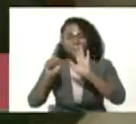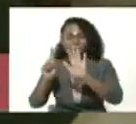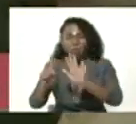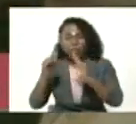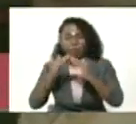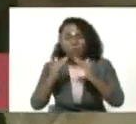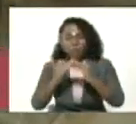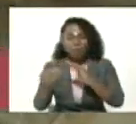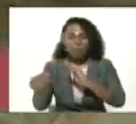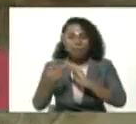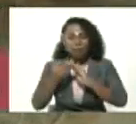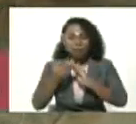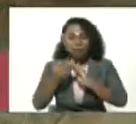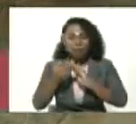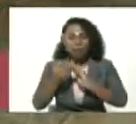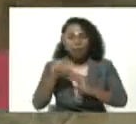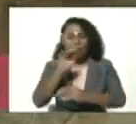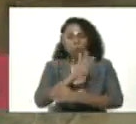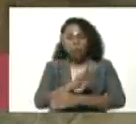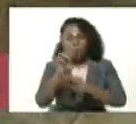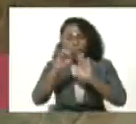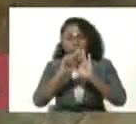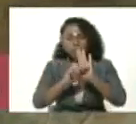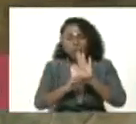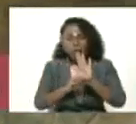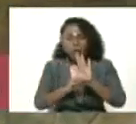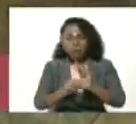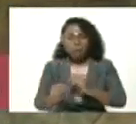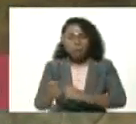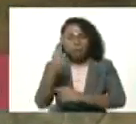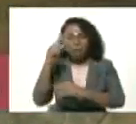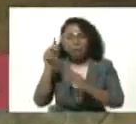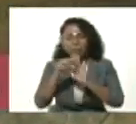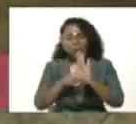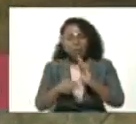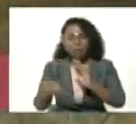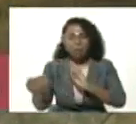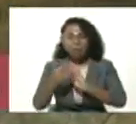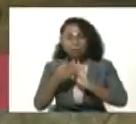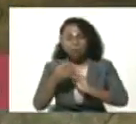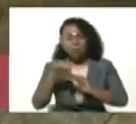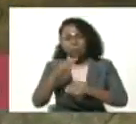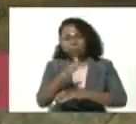viviendas afectadas en cuatro niveles. El primer nivel de afectación leve,